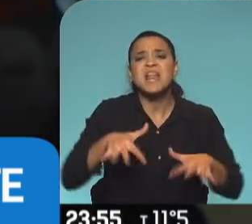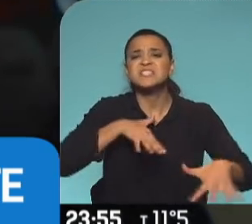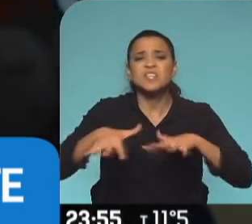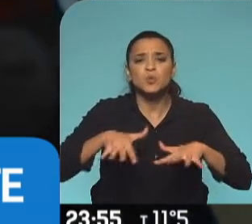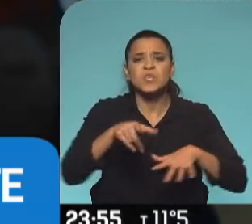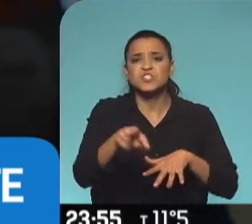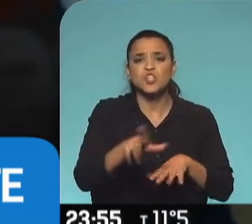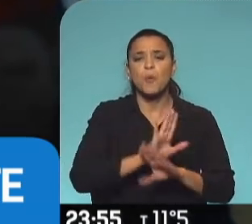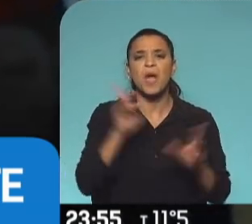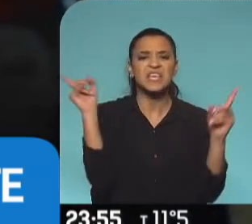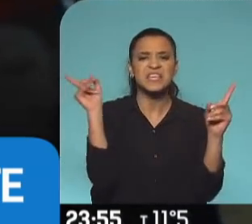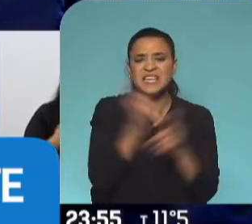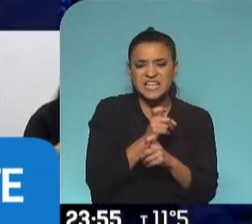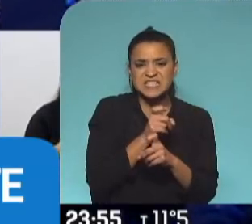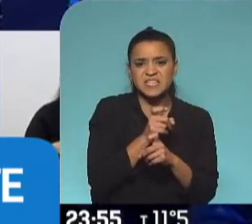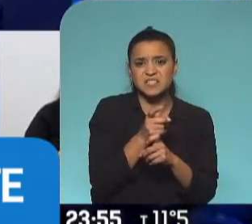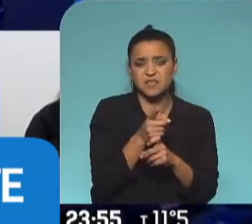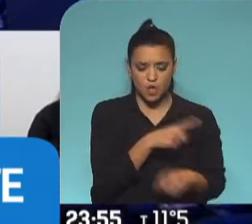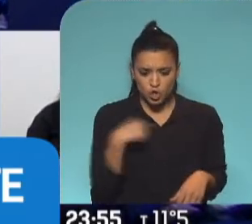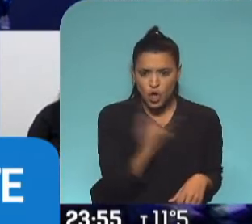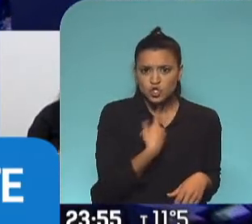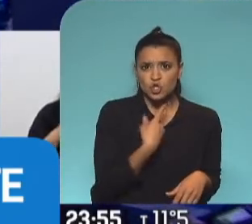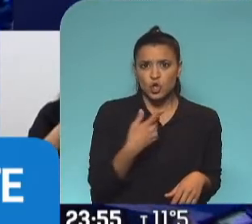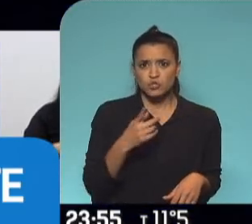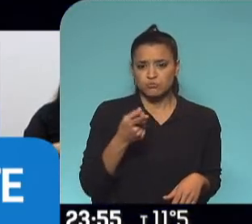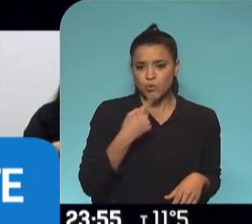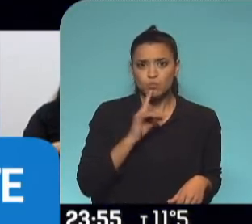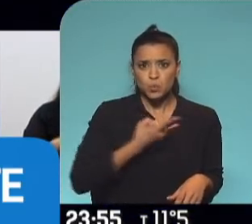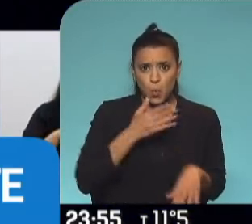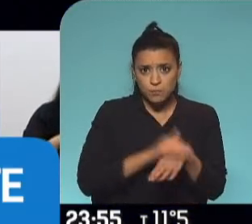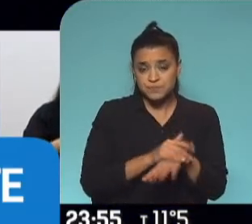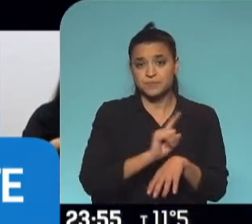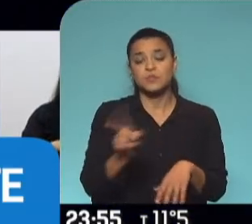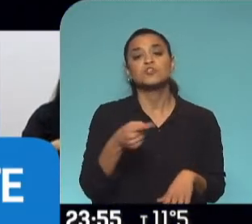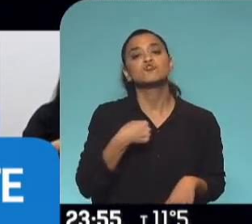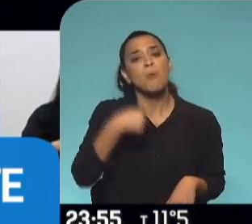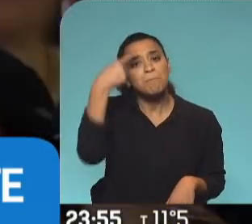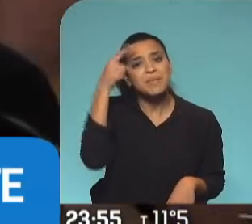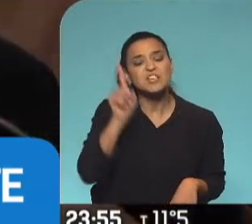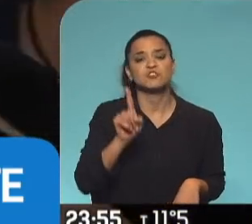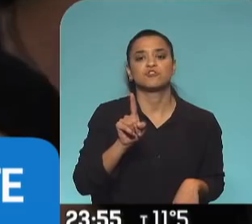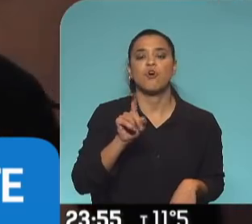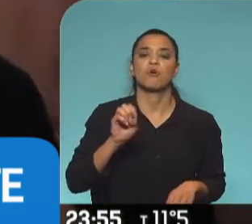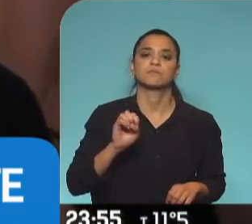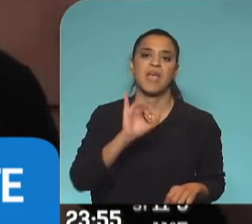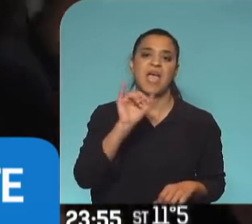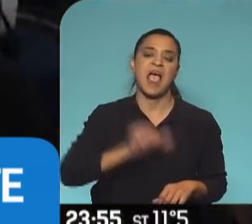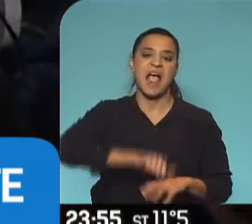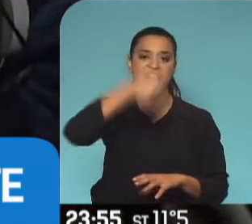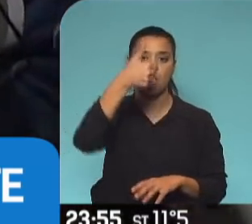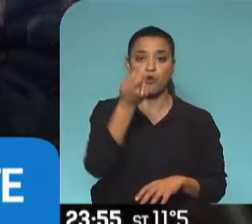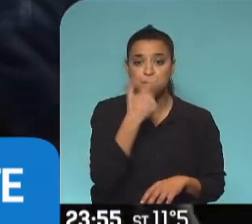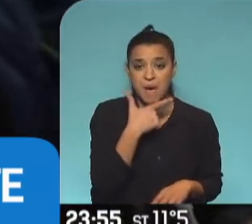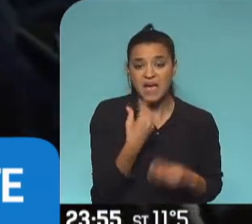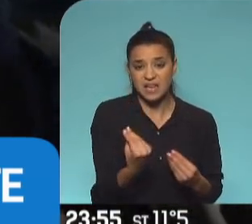de que se descargue la crisis sobre lo que no la hemos generado. Yo creo que claramente hay un ganador que es el presidente Macri en el sentido